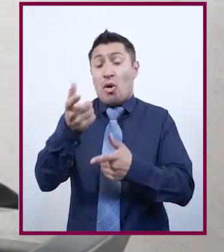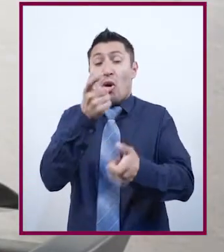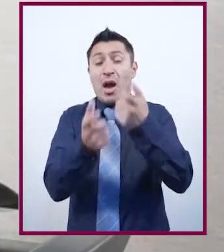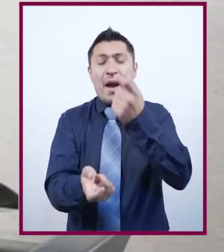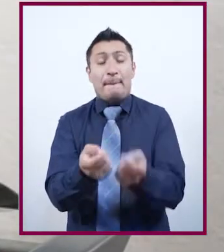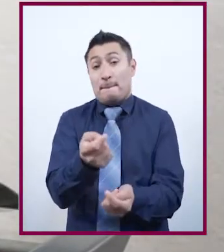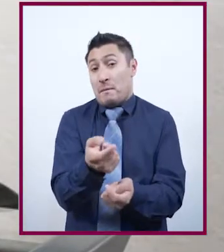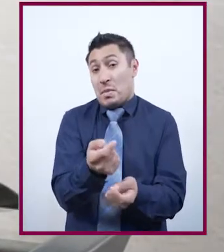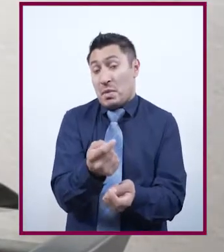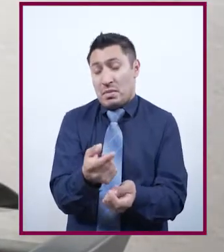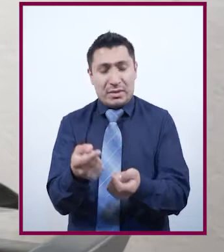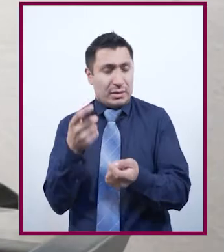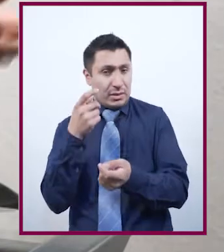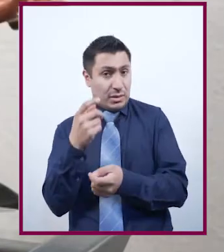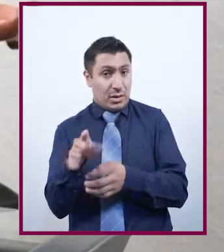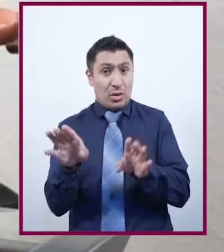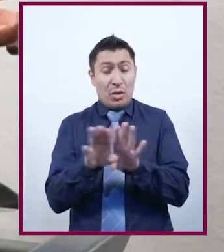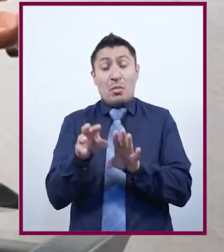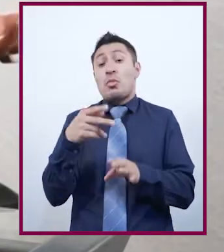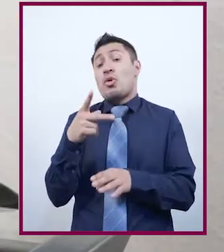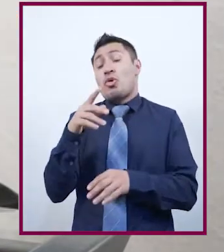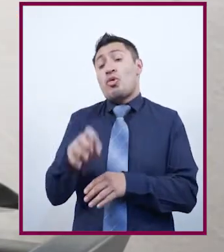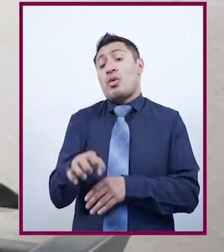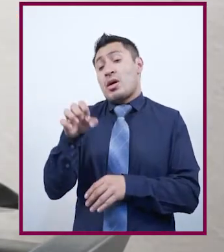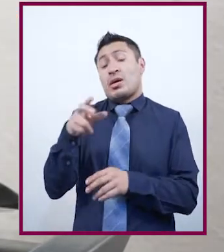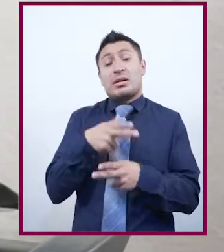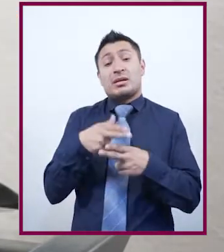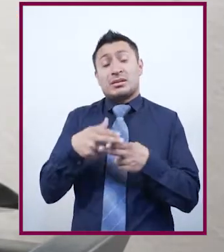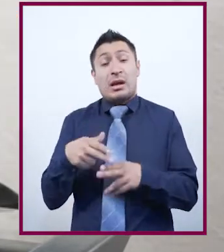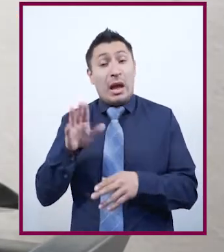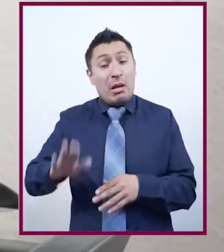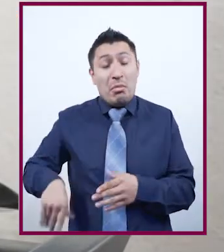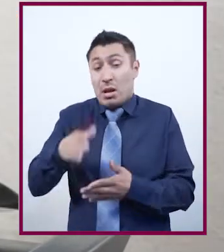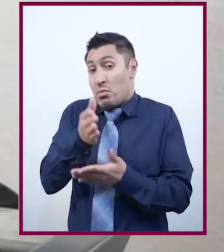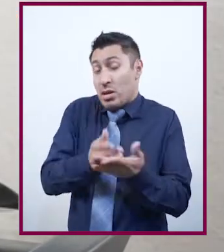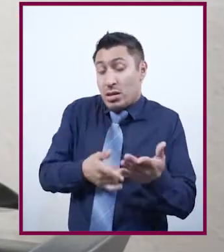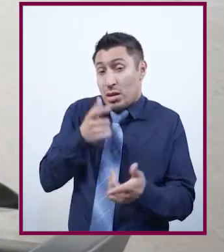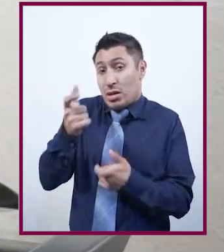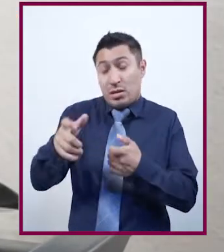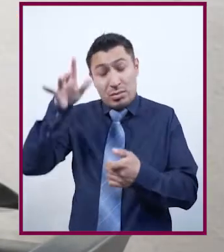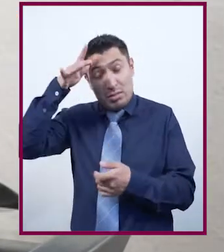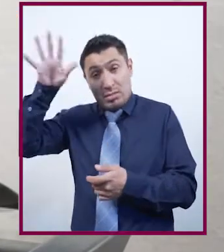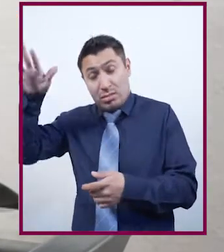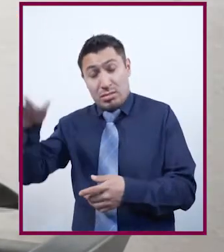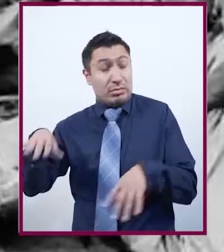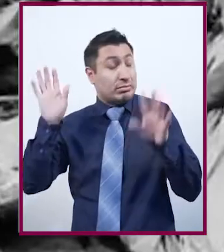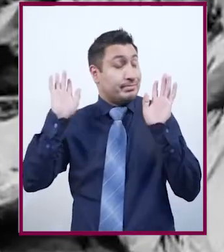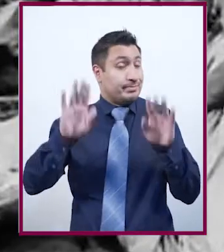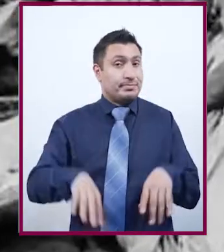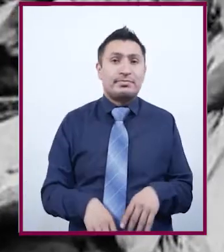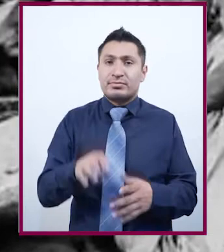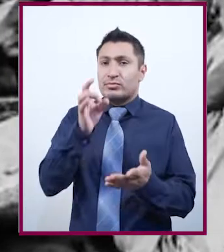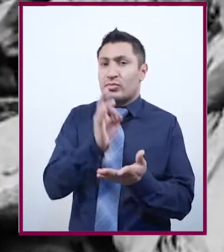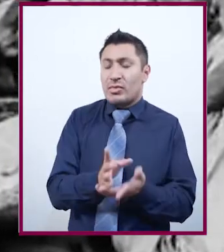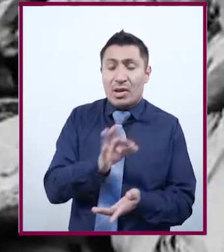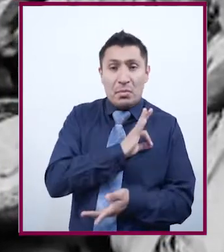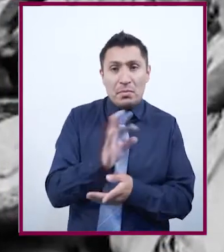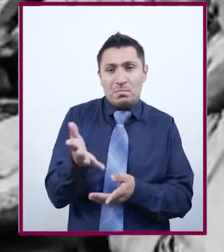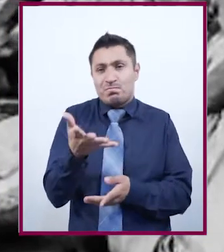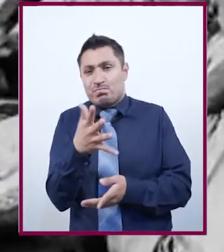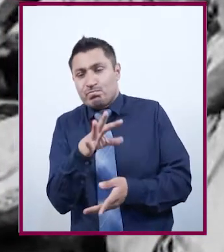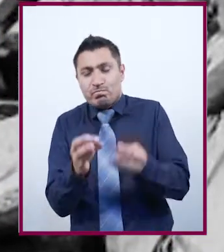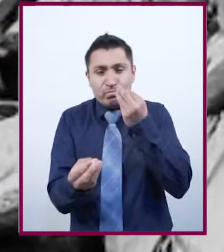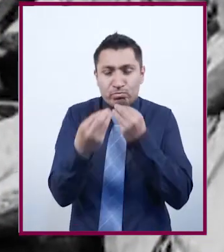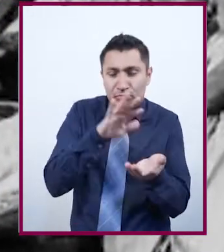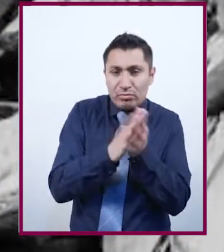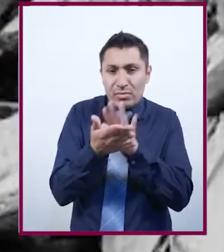y ganando poco, pues, sobre pretexto de su edad, recibían hasta la mitad de un sueldo de una persona adulta. Solamente les alcanzaba para